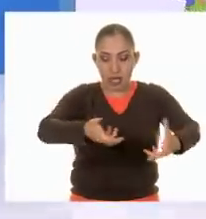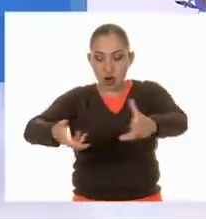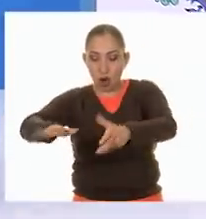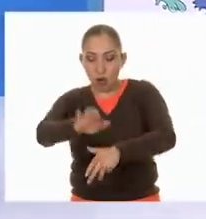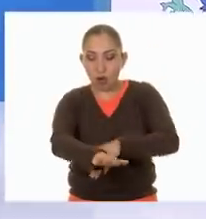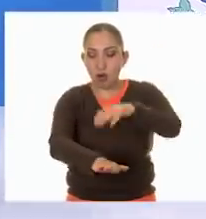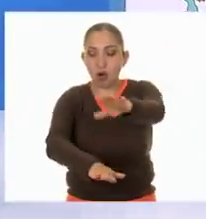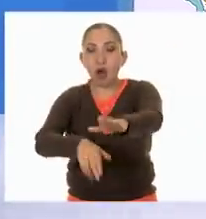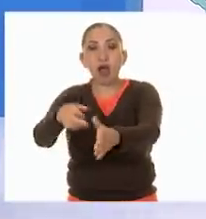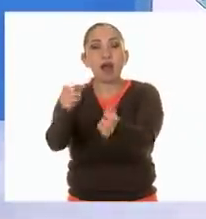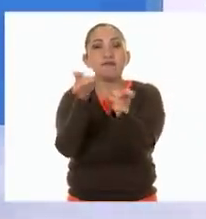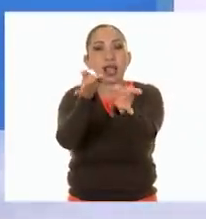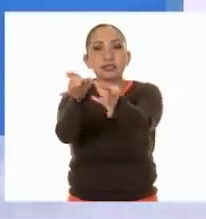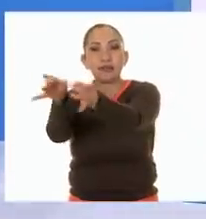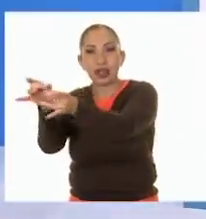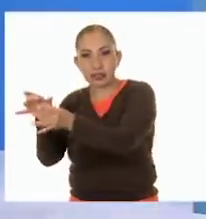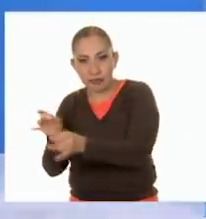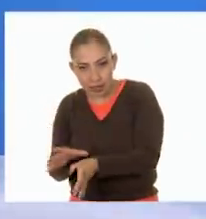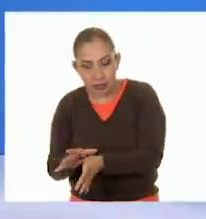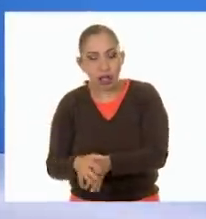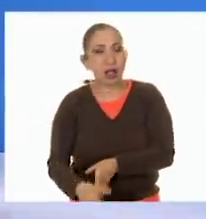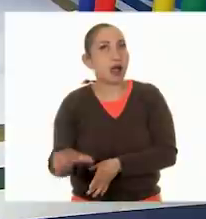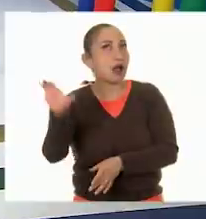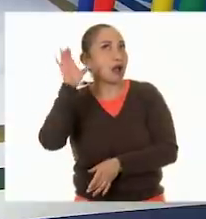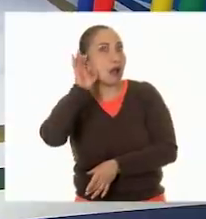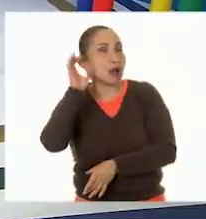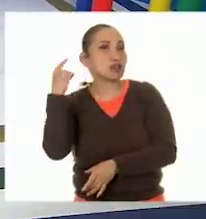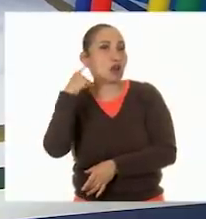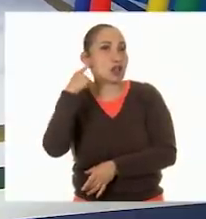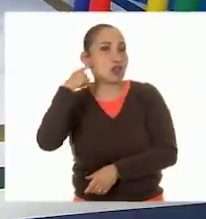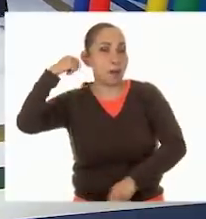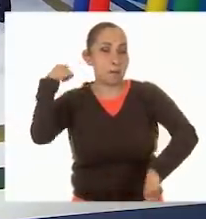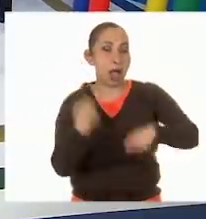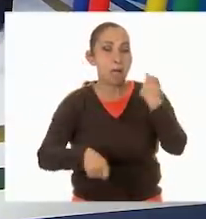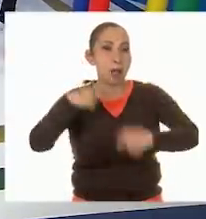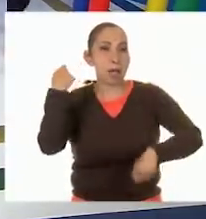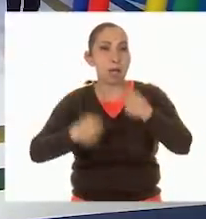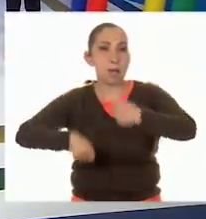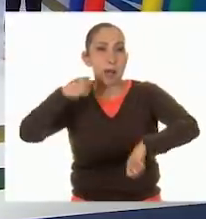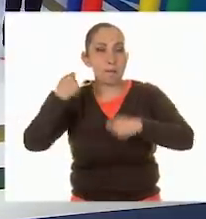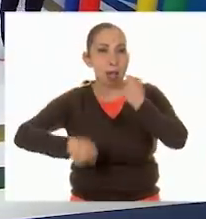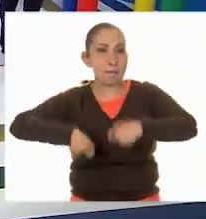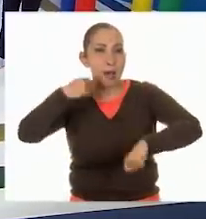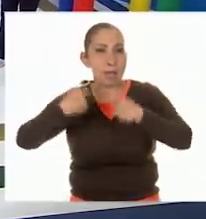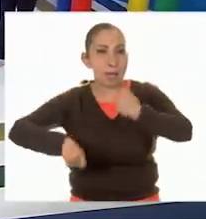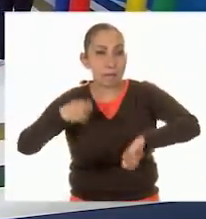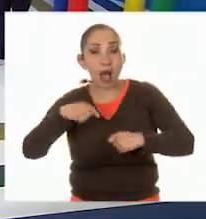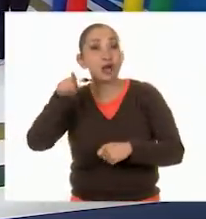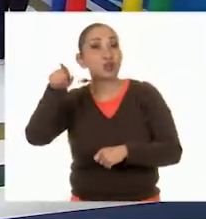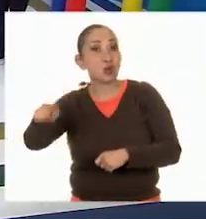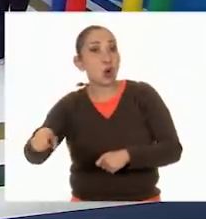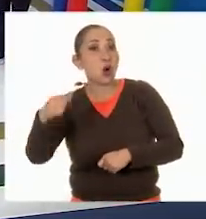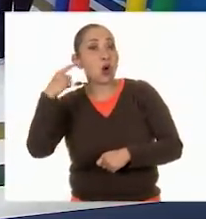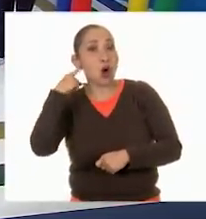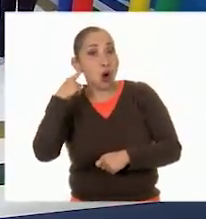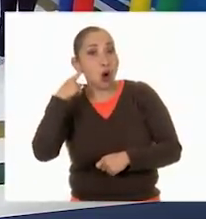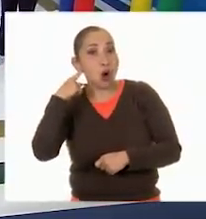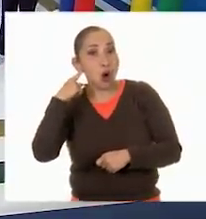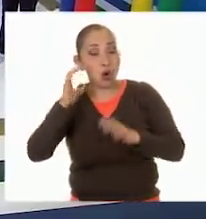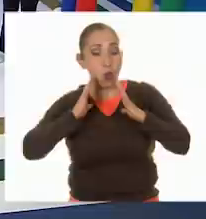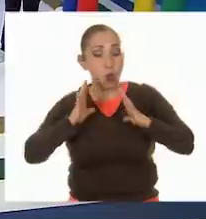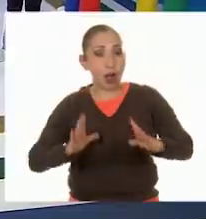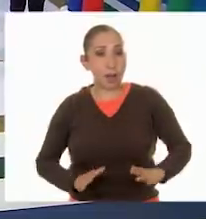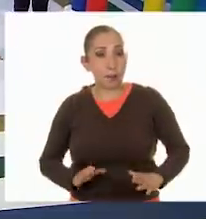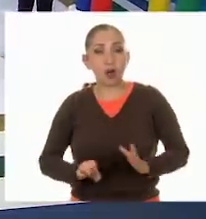Y vamos a escuchar los sonidos del tambor. Deberás repetirlos con percusiones